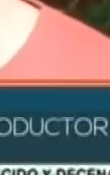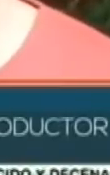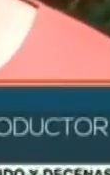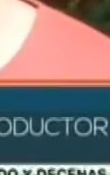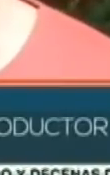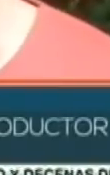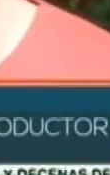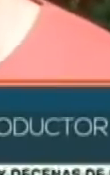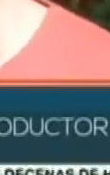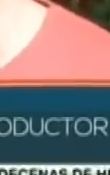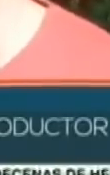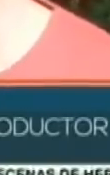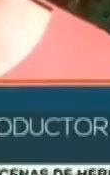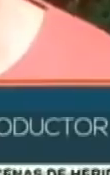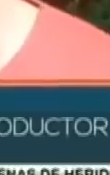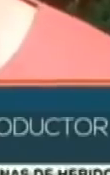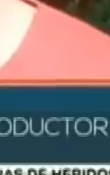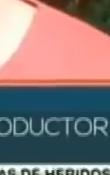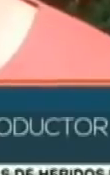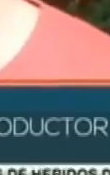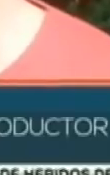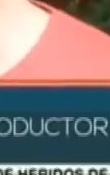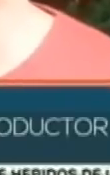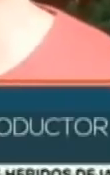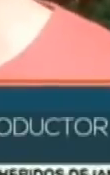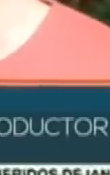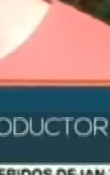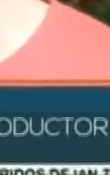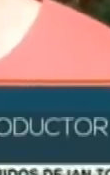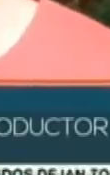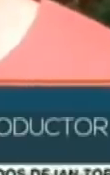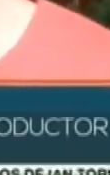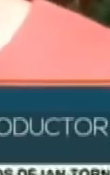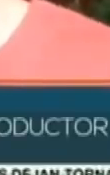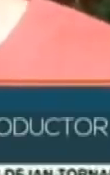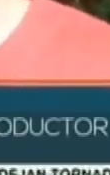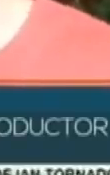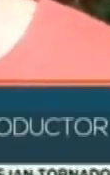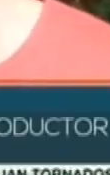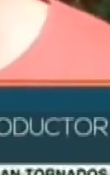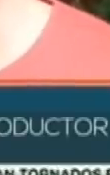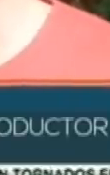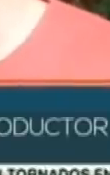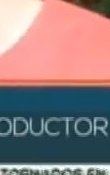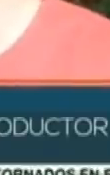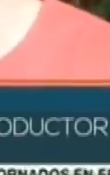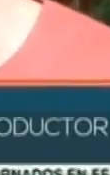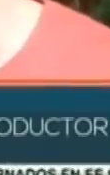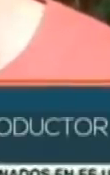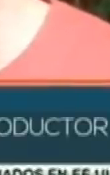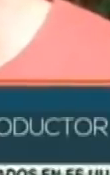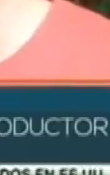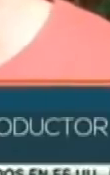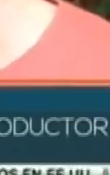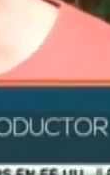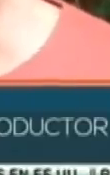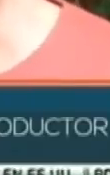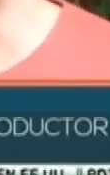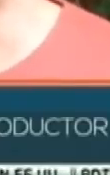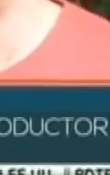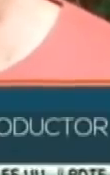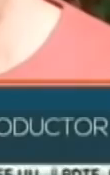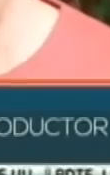con 2 millones de personas con éxito y que es el mayor productor de arroz orgánico del mundo, uno de los mayores productores de